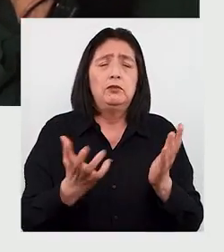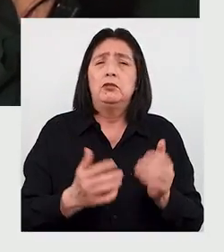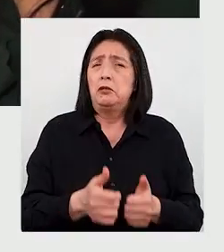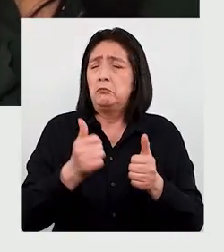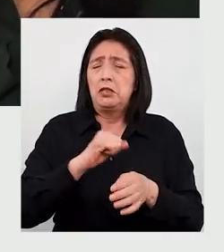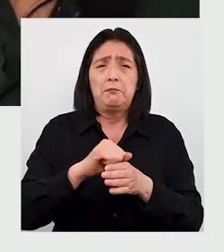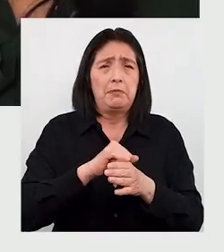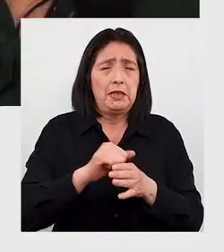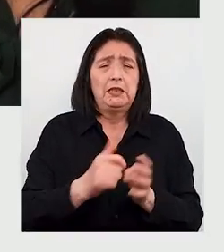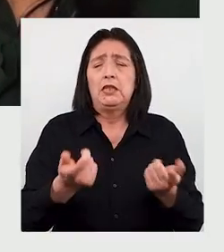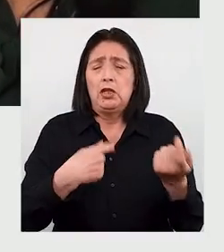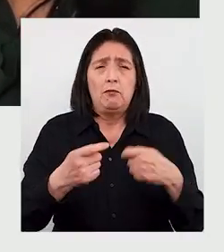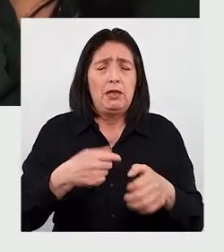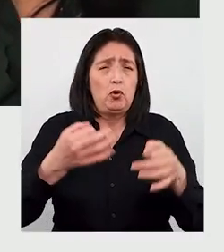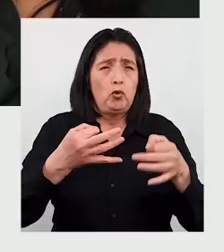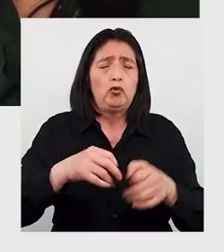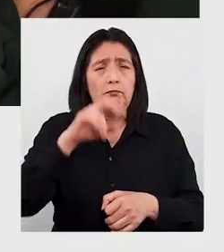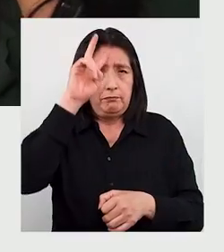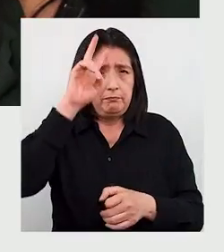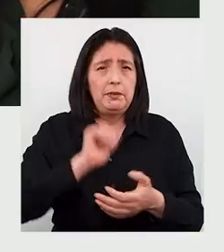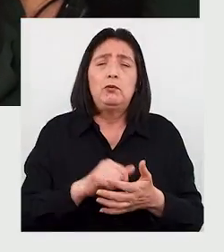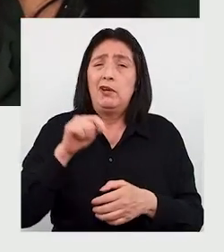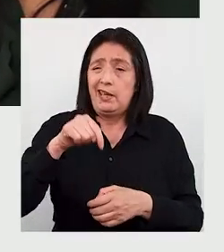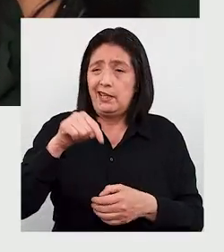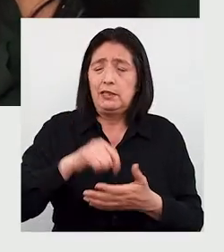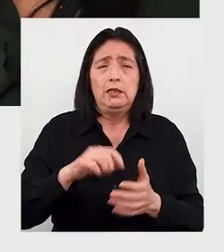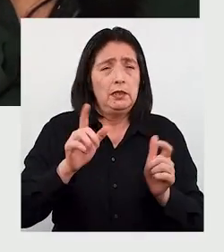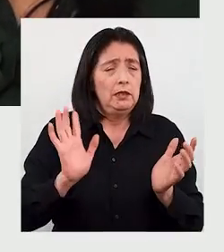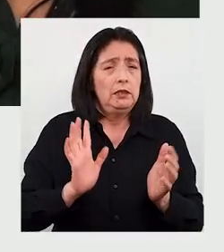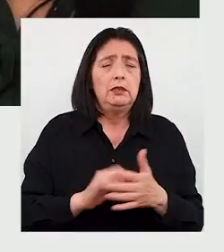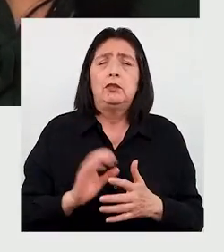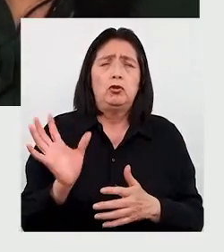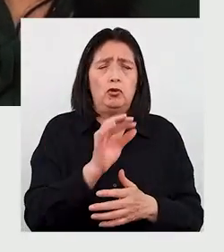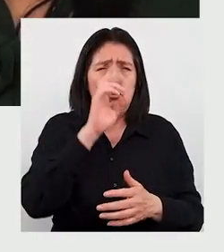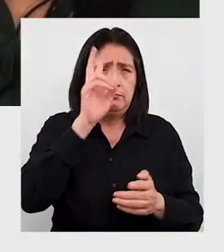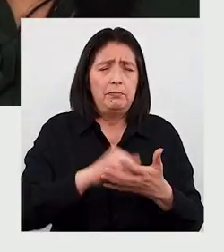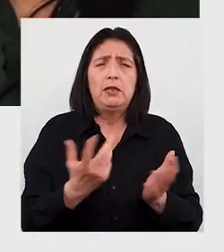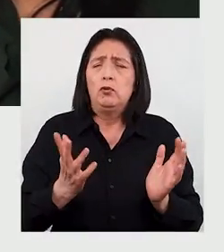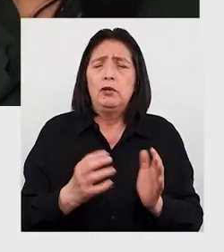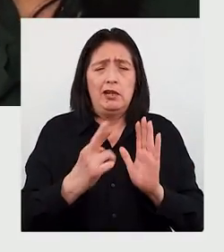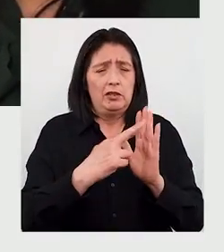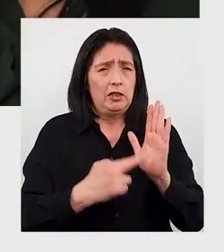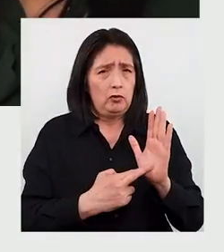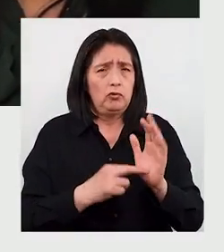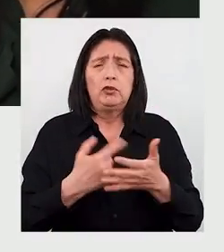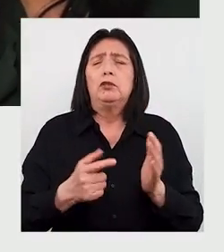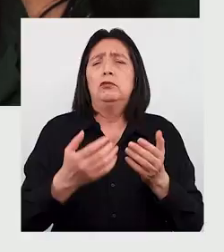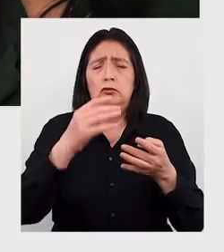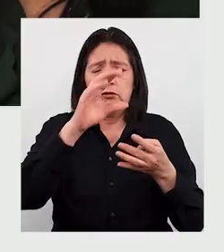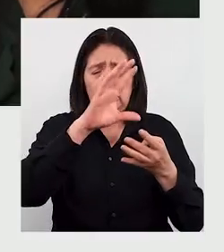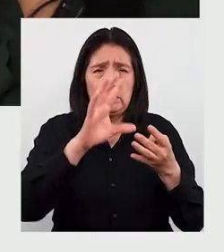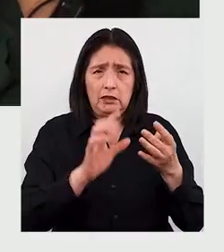las buenas prácticas de comercio justo Perú. Este es un estándar nacional cuyos requisitos, criterios